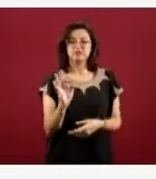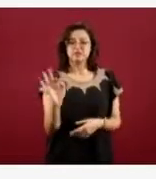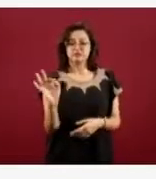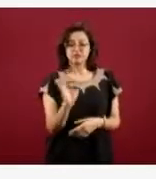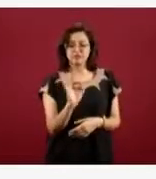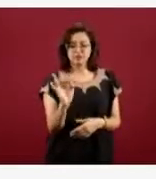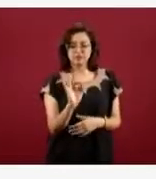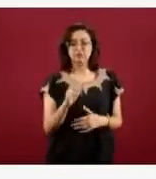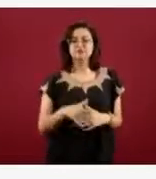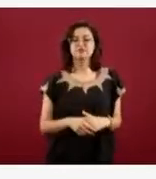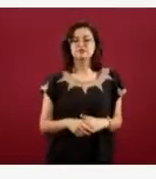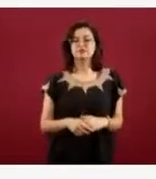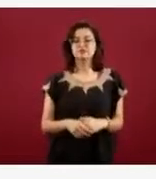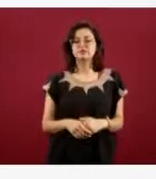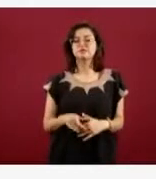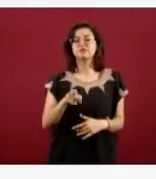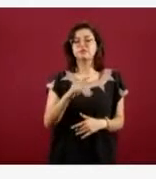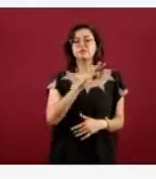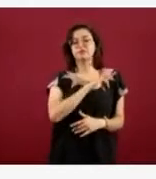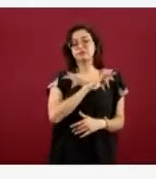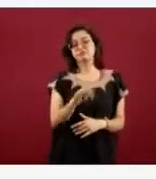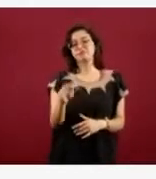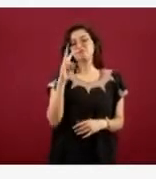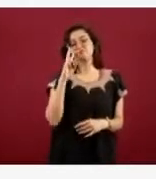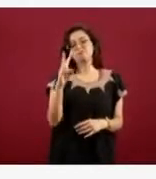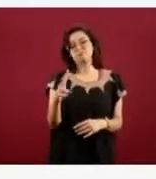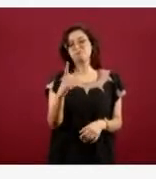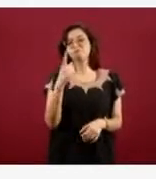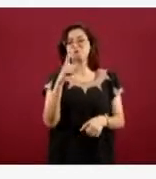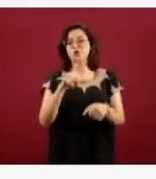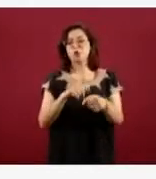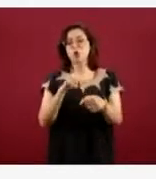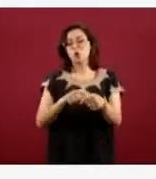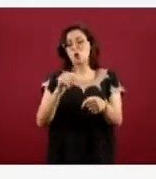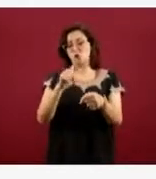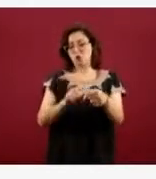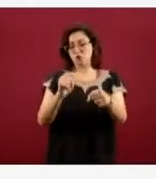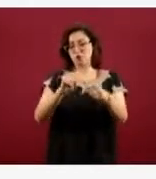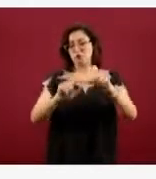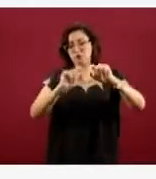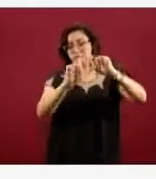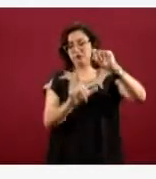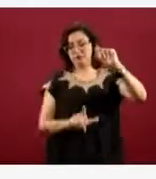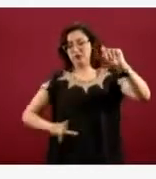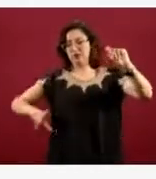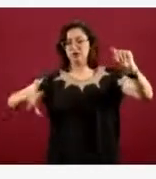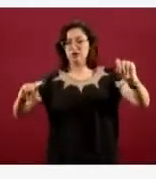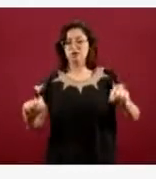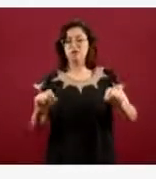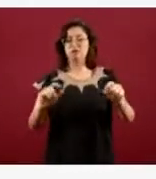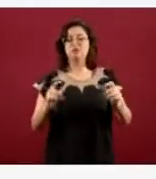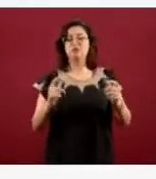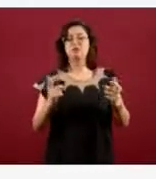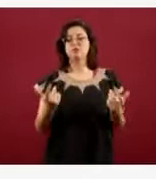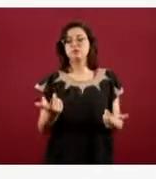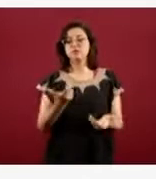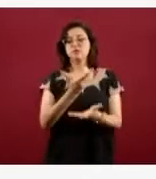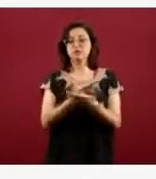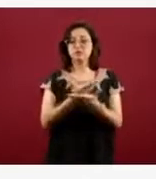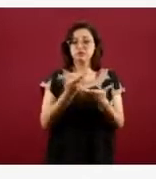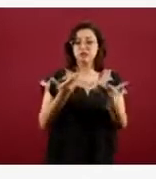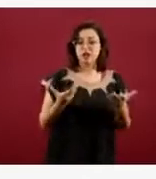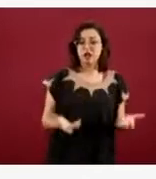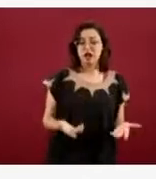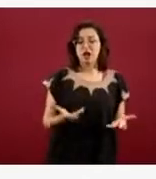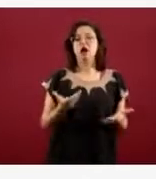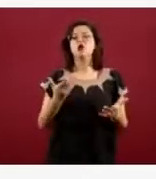COVID-19. Y bueno, pueden ustedes ver la distribución en el mapa por carga de enfermedad, en donde ahora